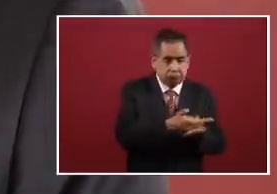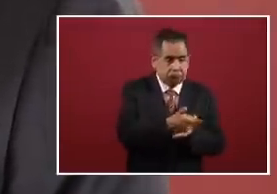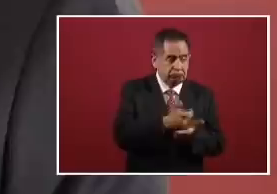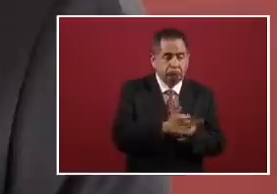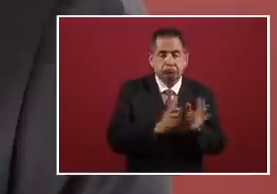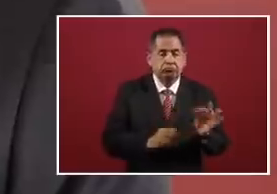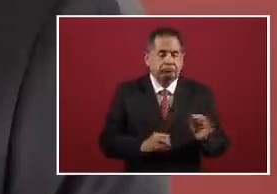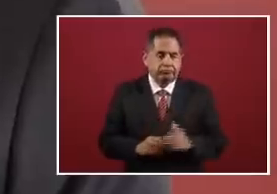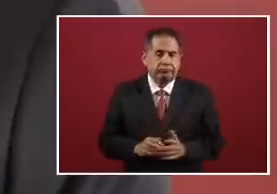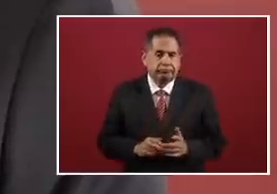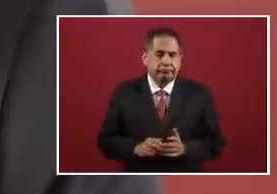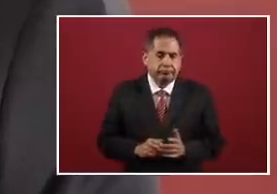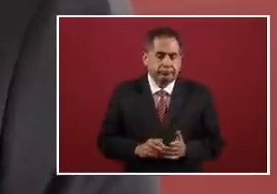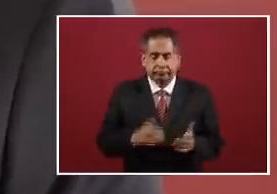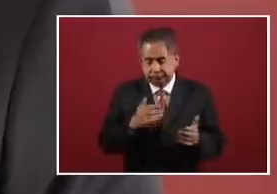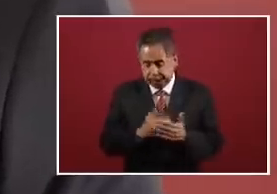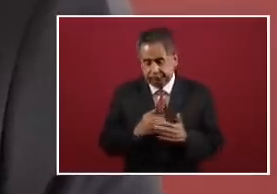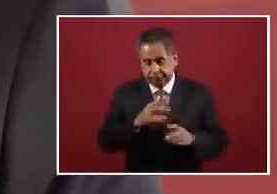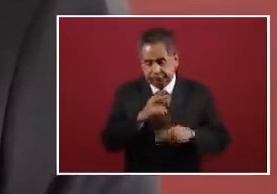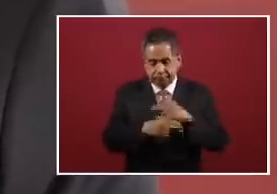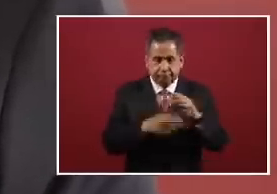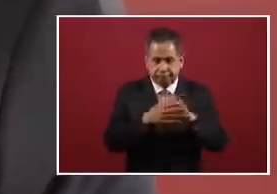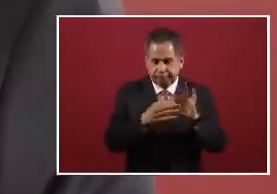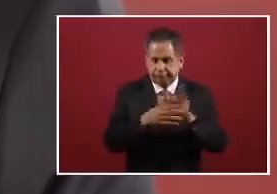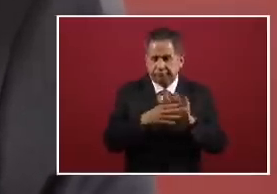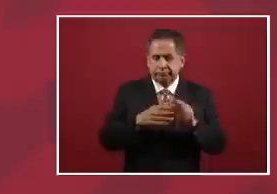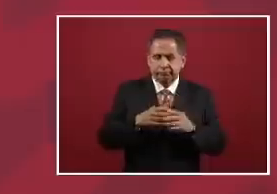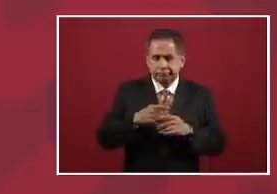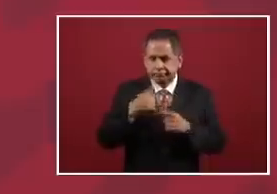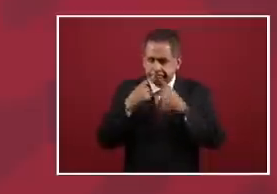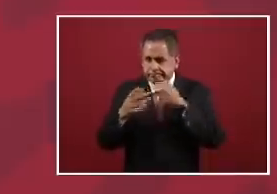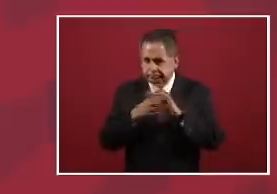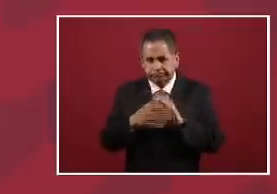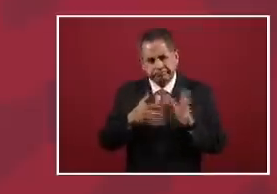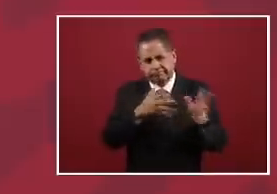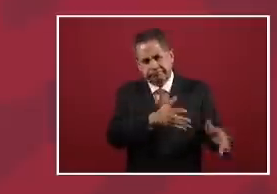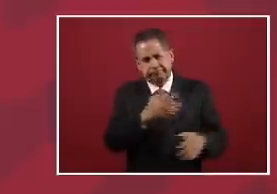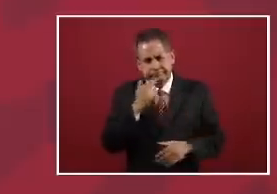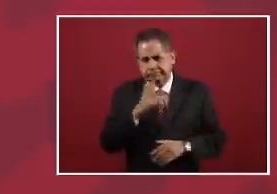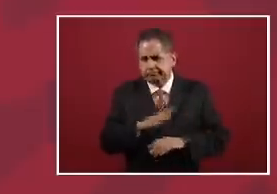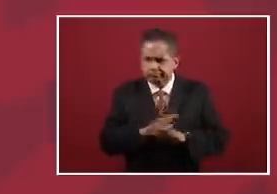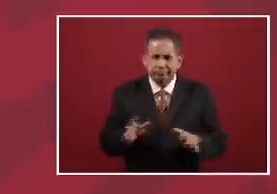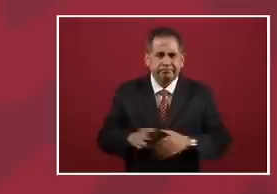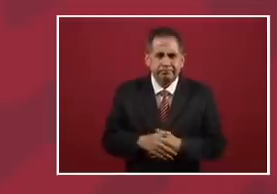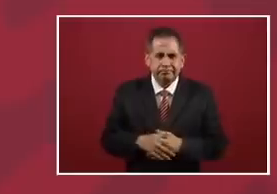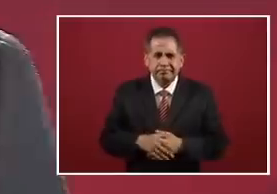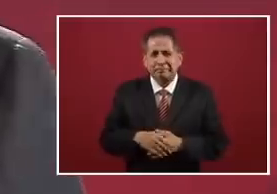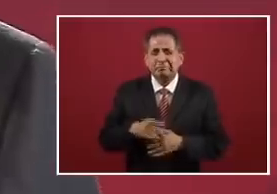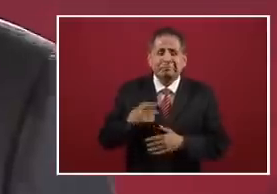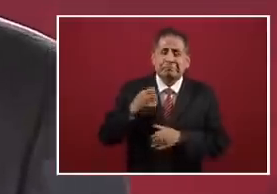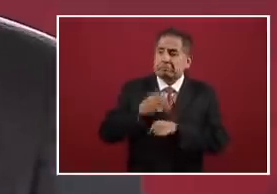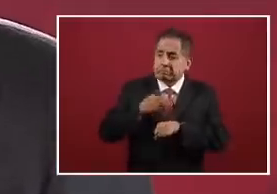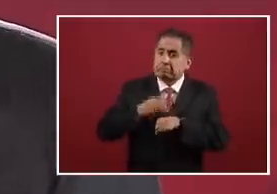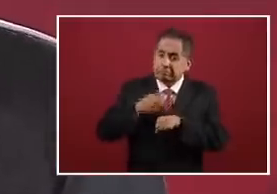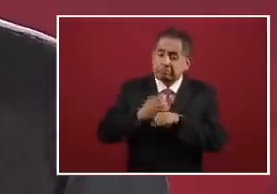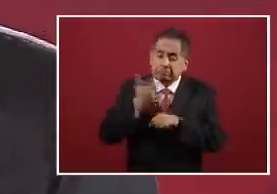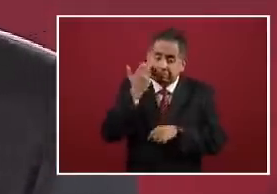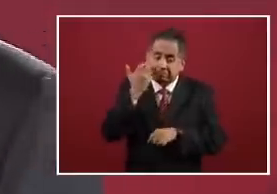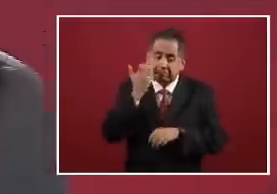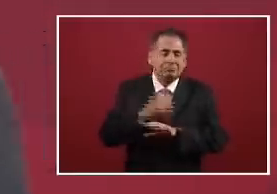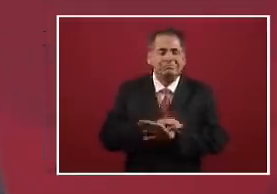Entonces, vamos a convencerlos de que eso es lo mejor y que ya no haya caprichos,